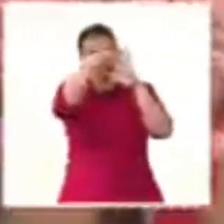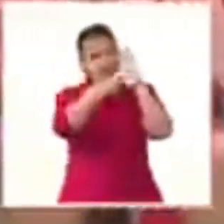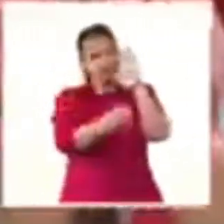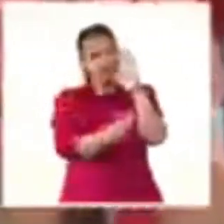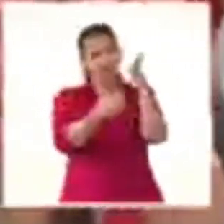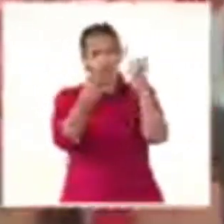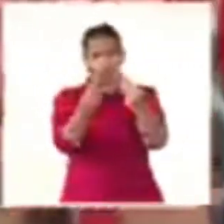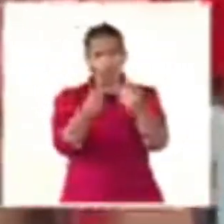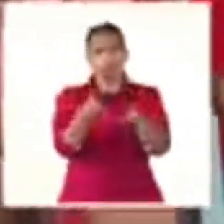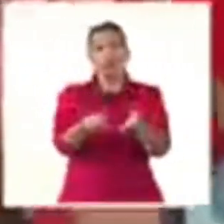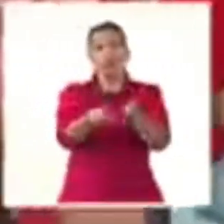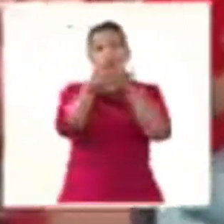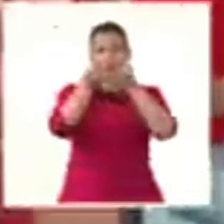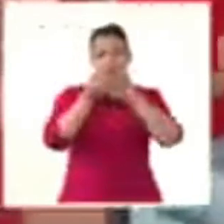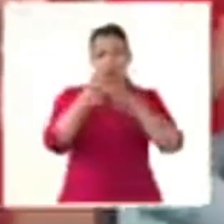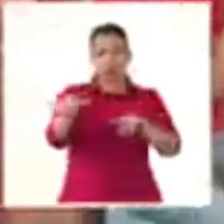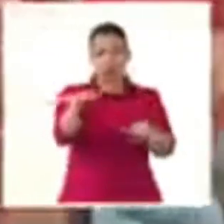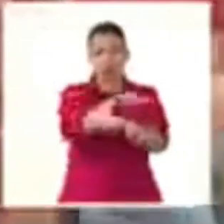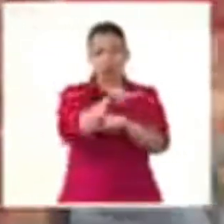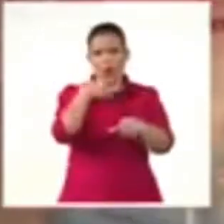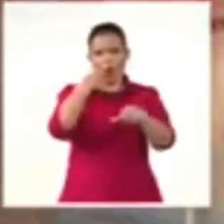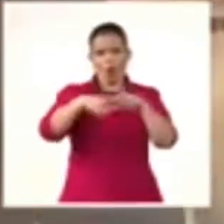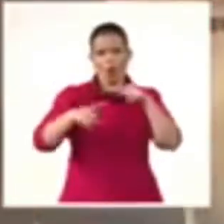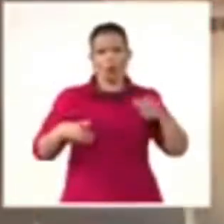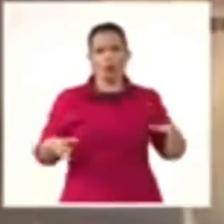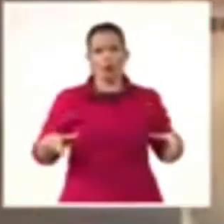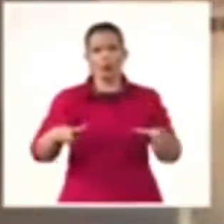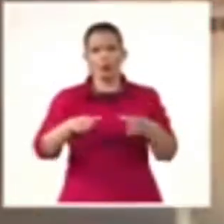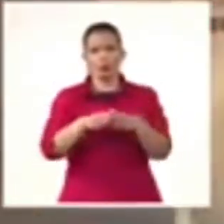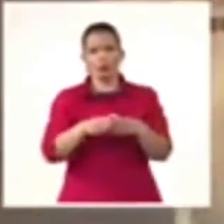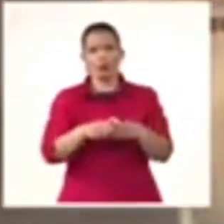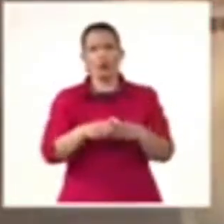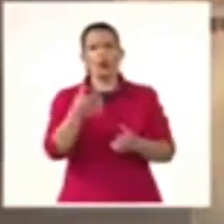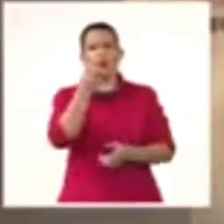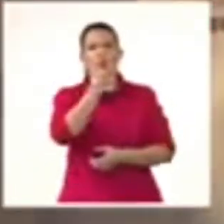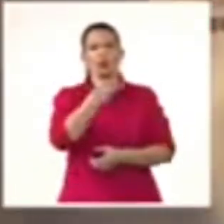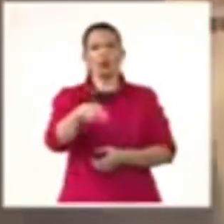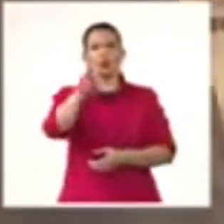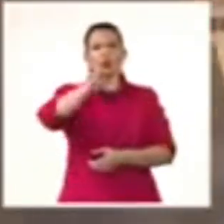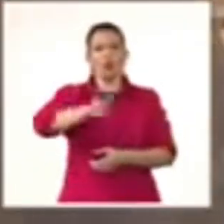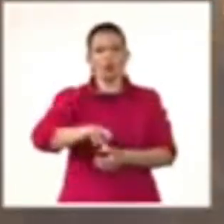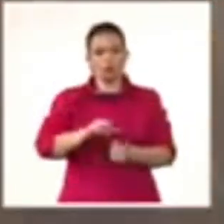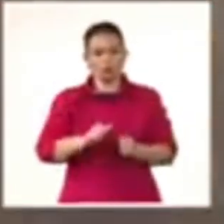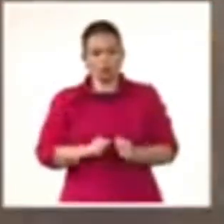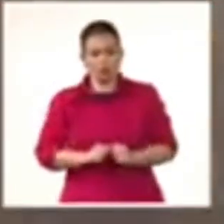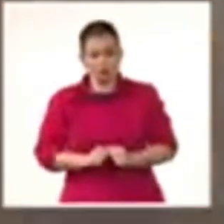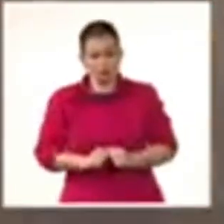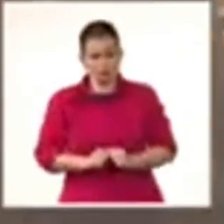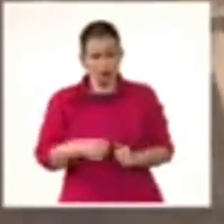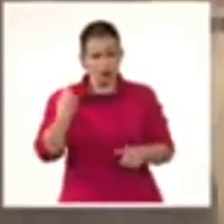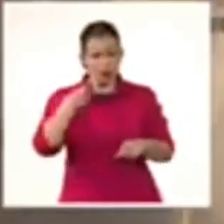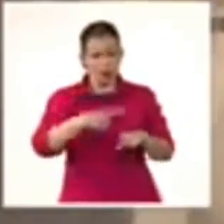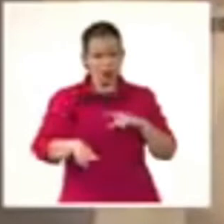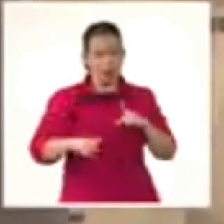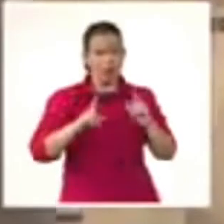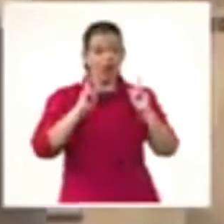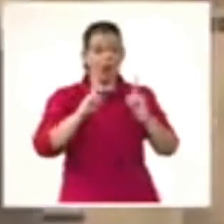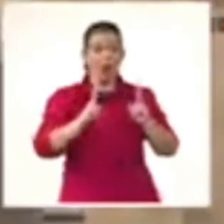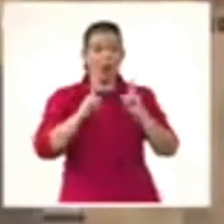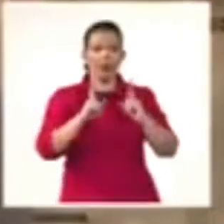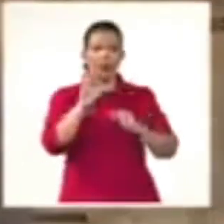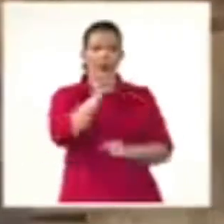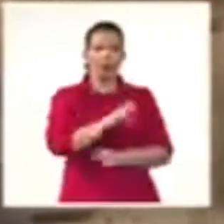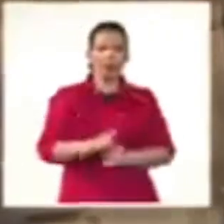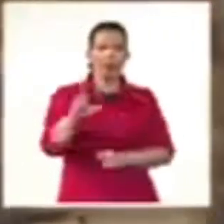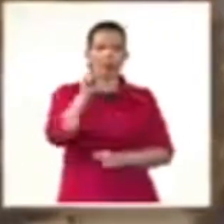También el apoyo de la Brigada Puertorriqueña Juan Ríos Rivera y los jóvenes del Partido por el Socialismo y Liberación de